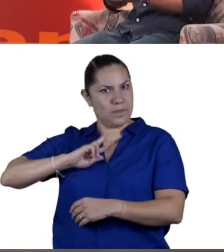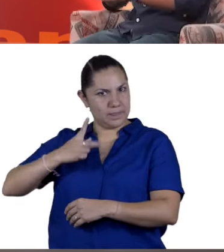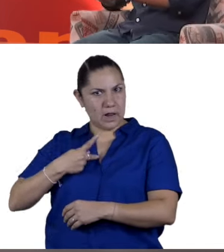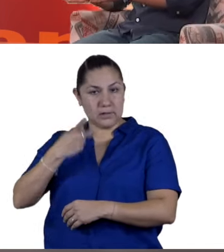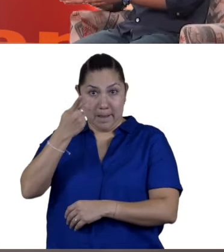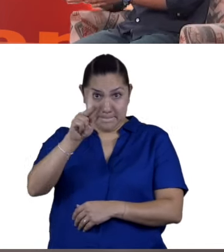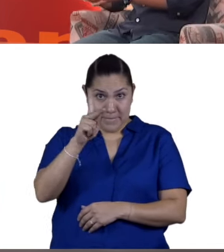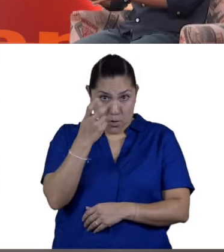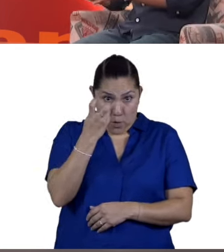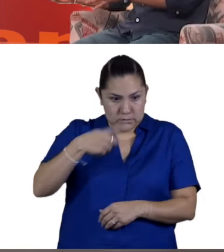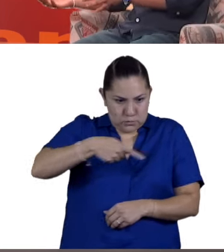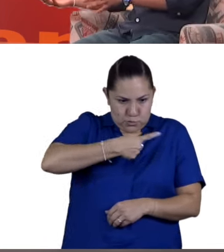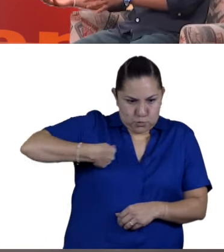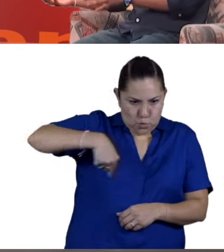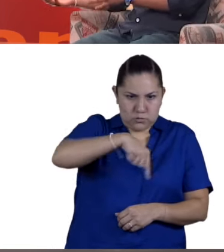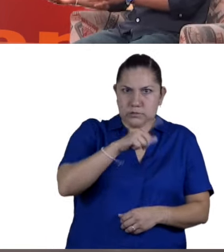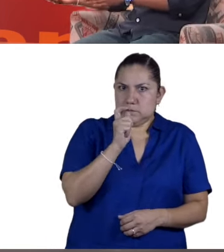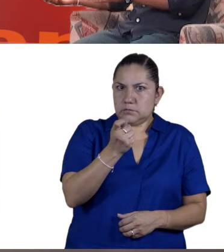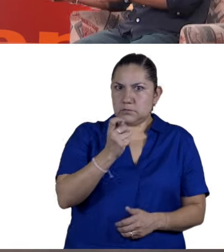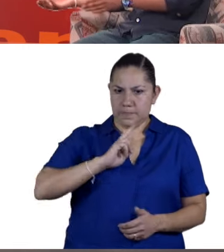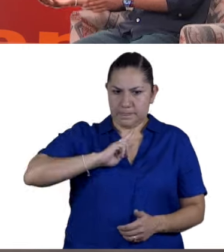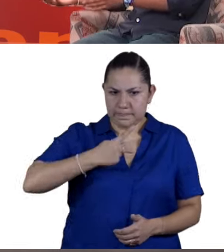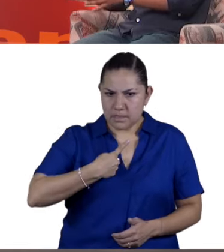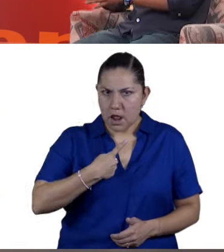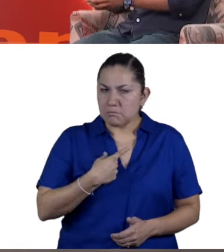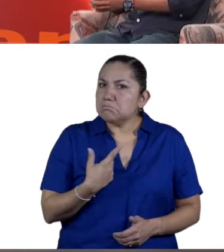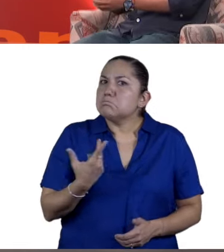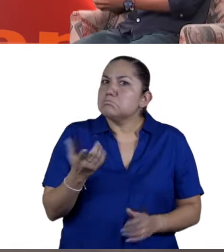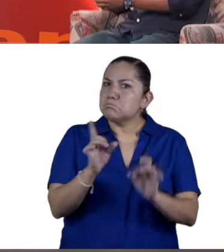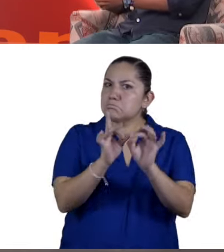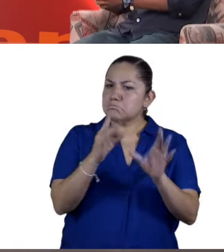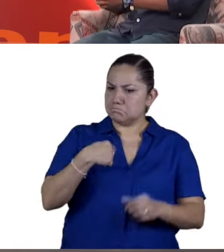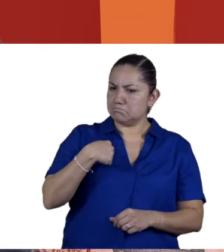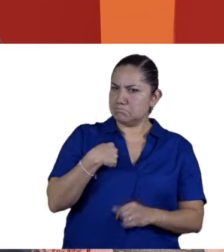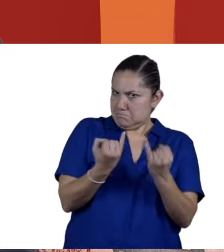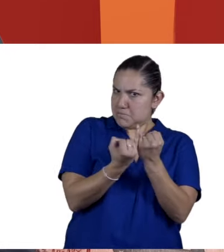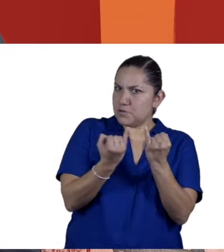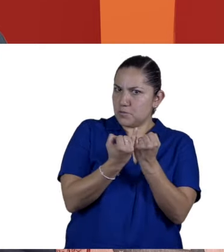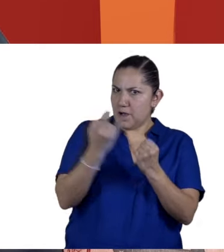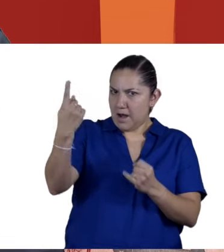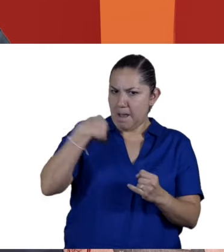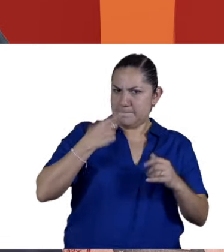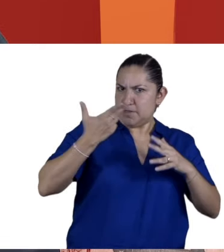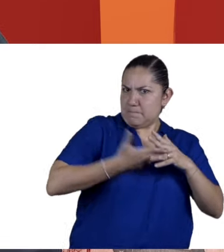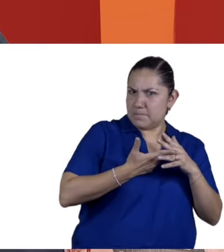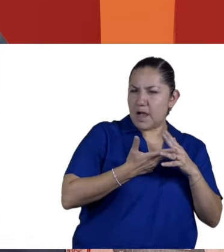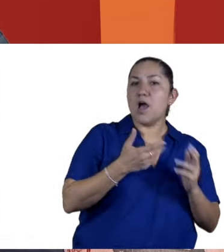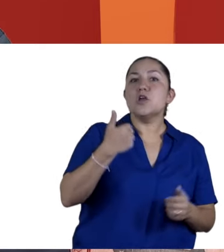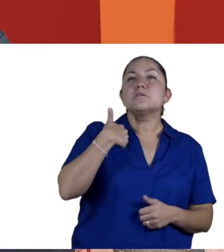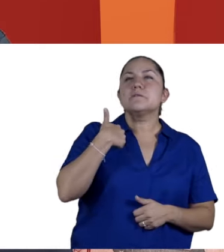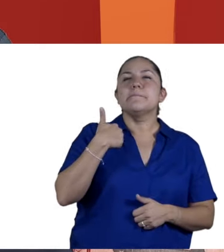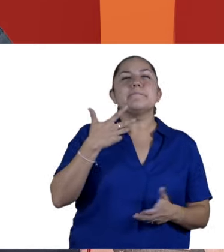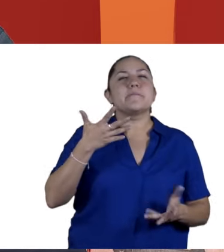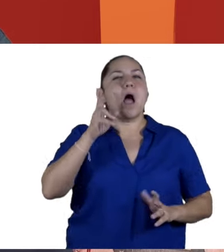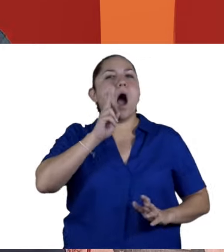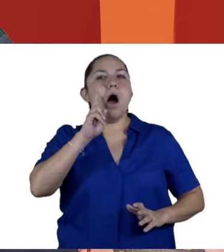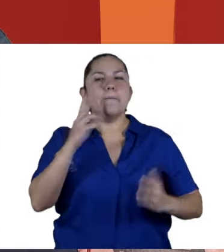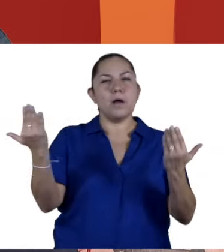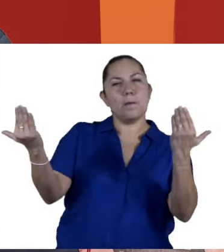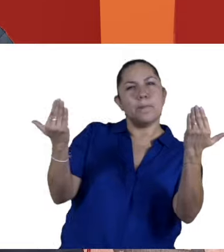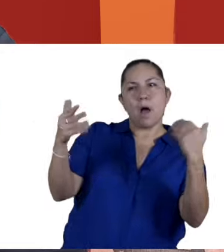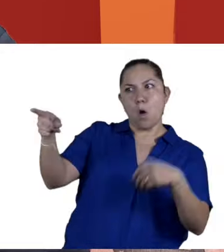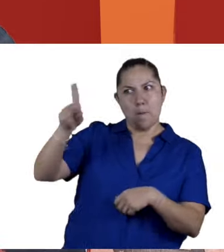niega por completo que nosotros como población también podamos pasar por ese tipo de cosas. No es que hagamos un concurso de bien de ver